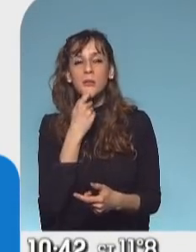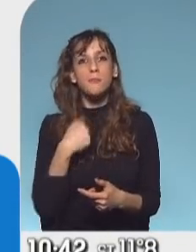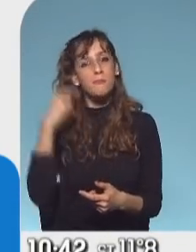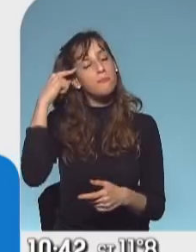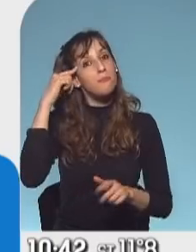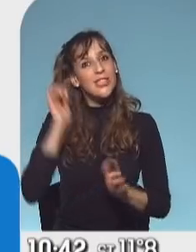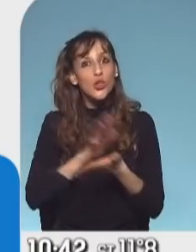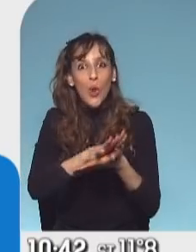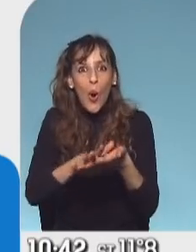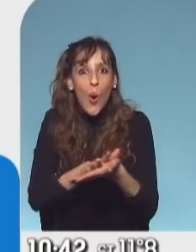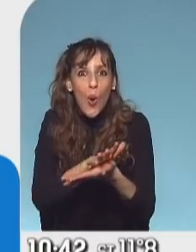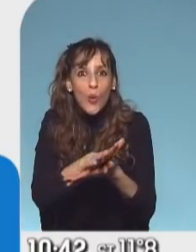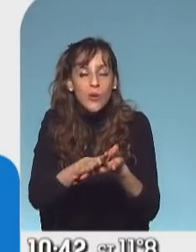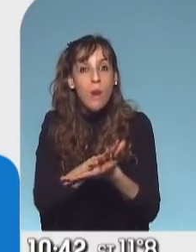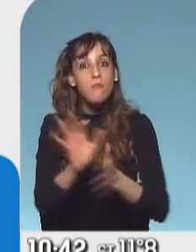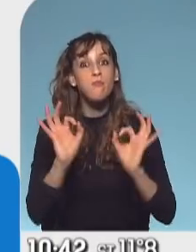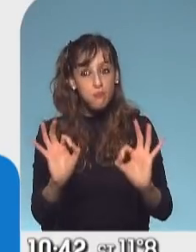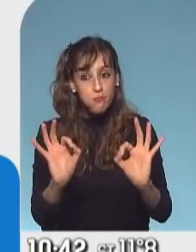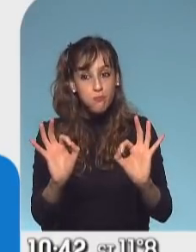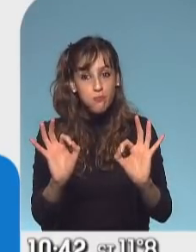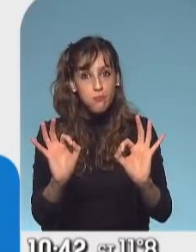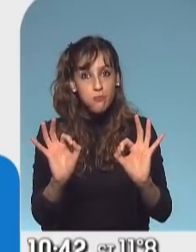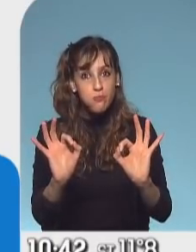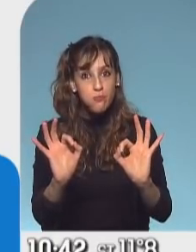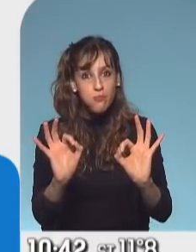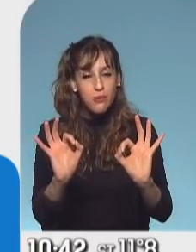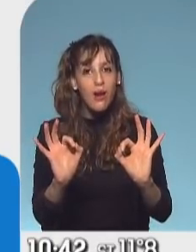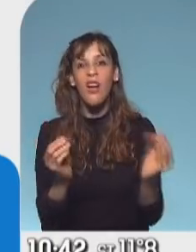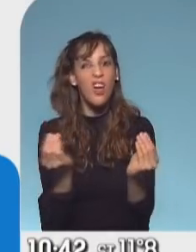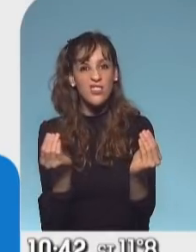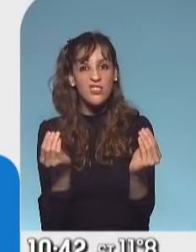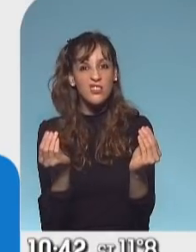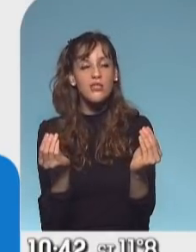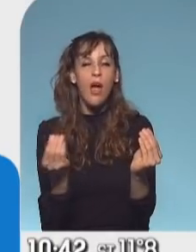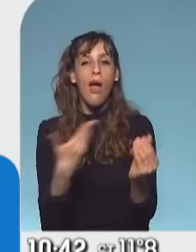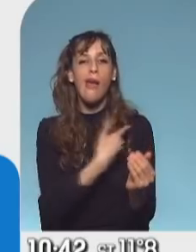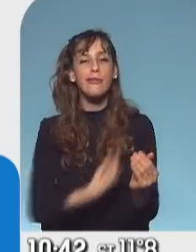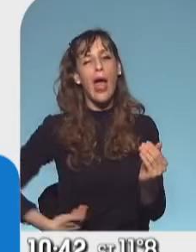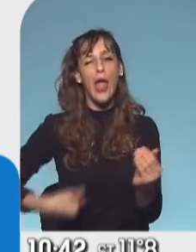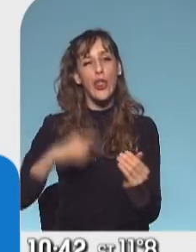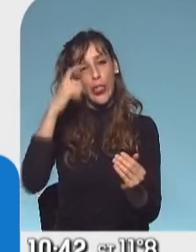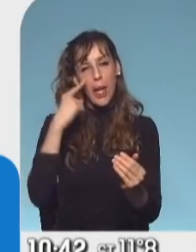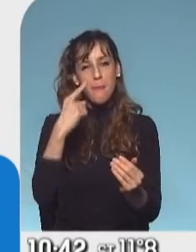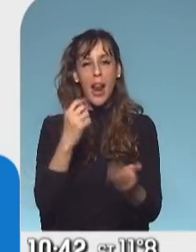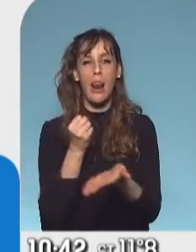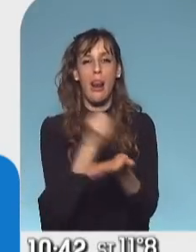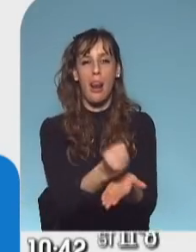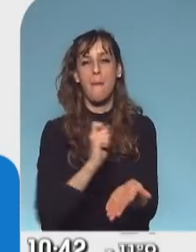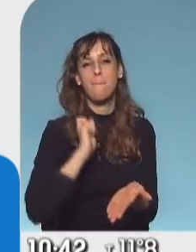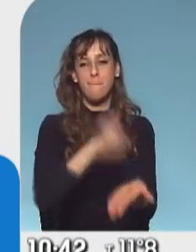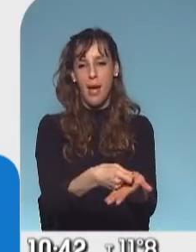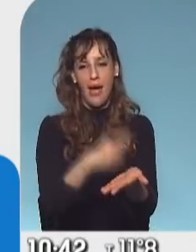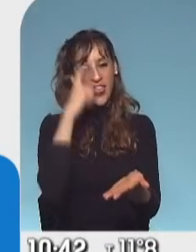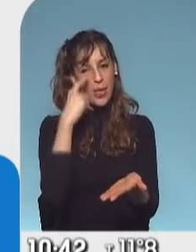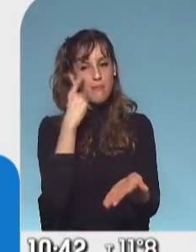la solución a tanta inequidad es que el Estado le aporte 10.000 pesos solamente, solo 10.000 pesos